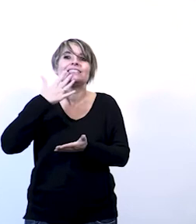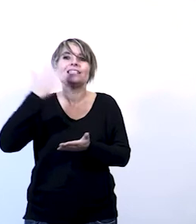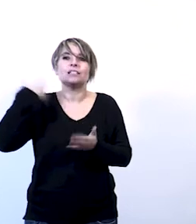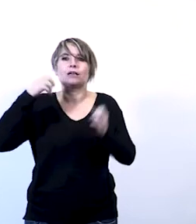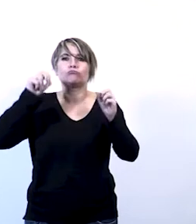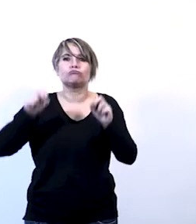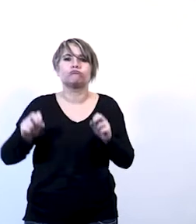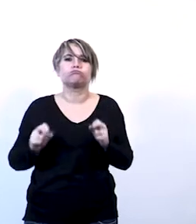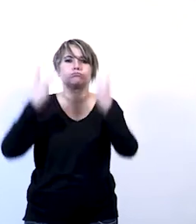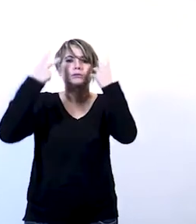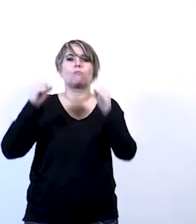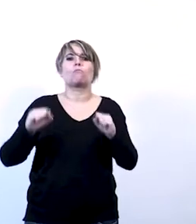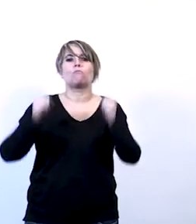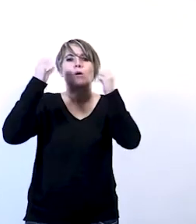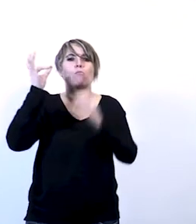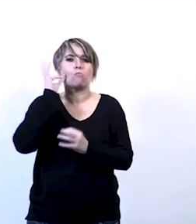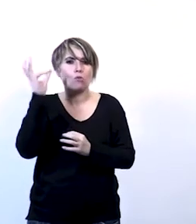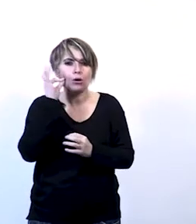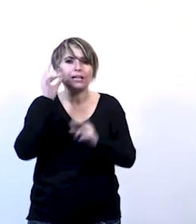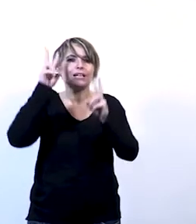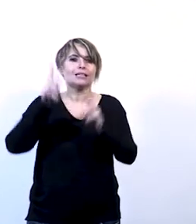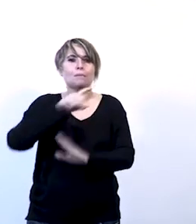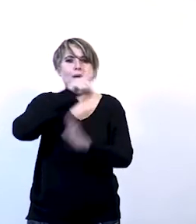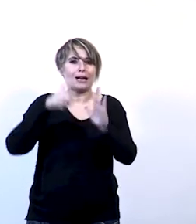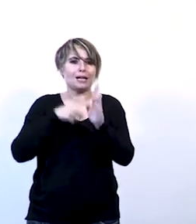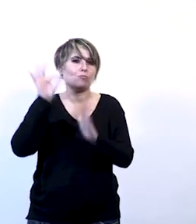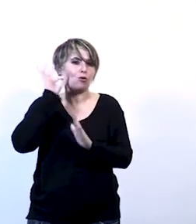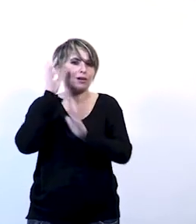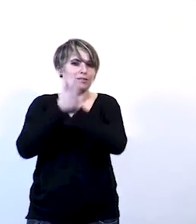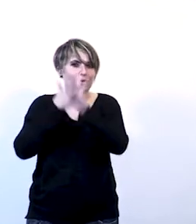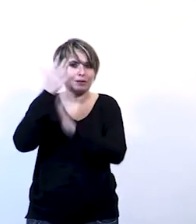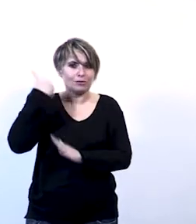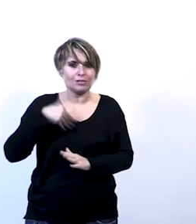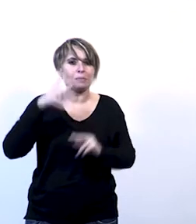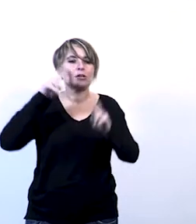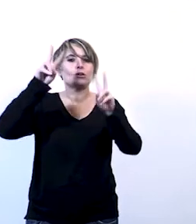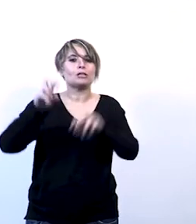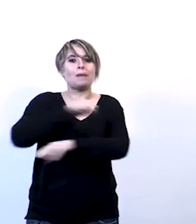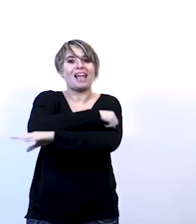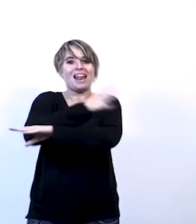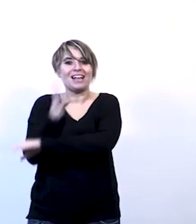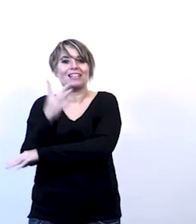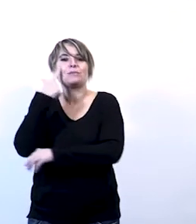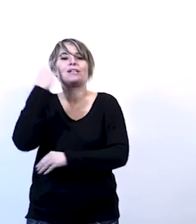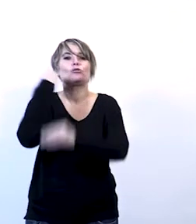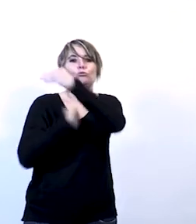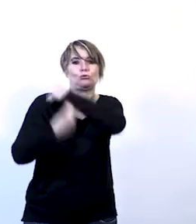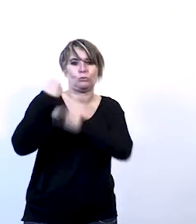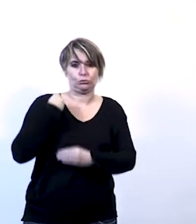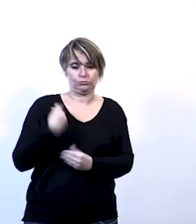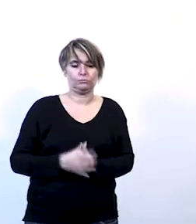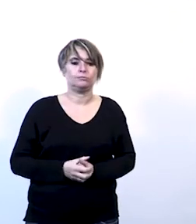movimiento de mujeres. Este tema de la alianza de mujeres, luego ya lo hemos comentado, pero el tema del LGTBI también nos pregunta por